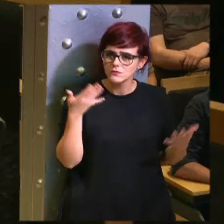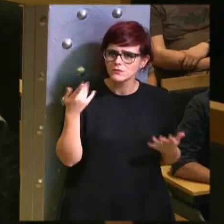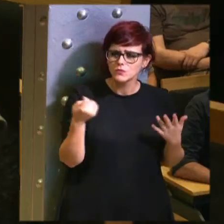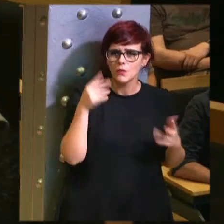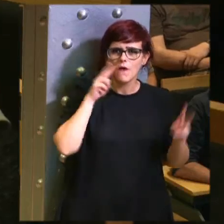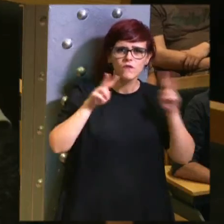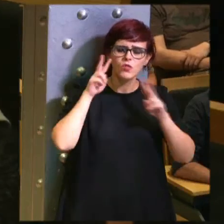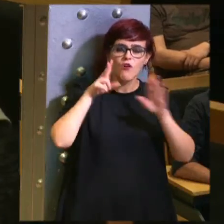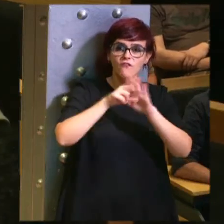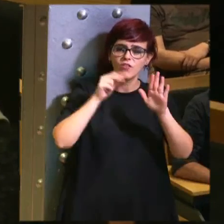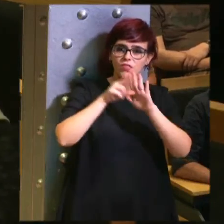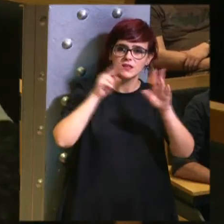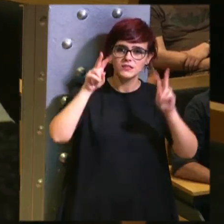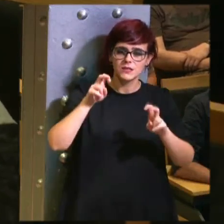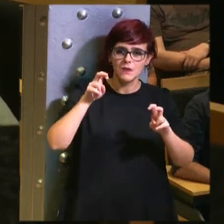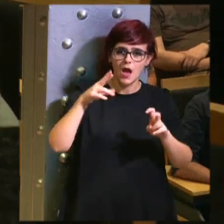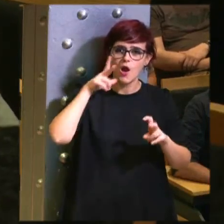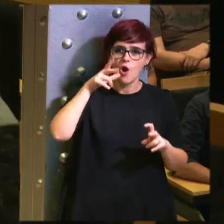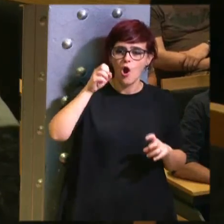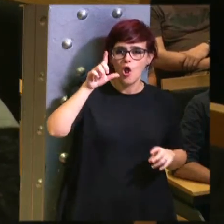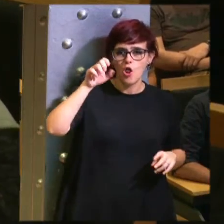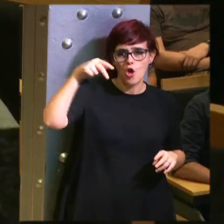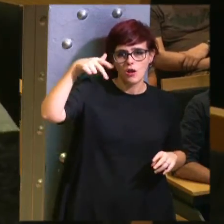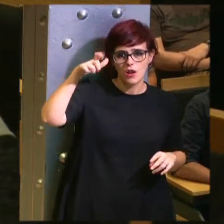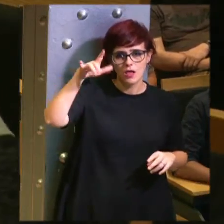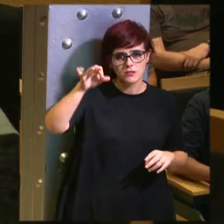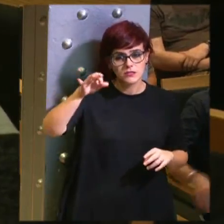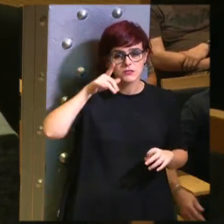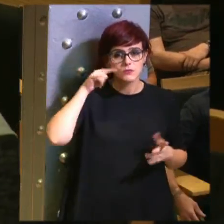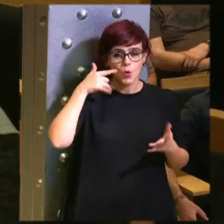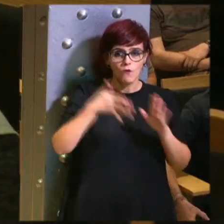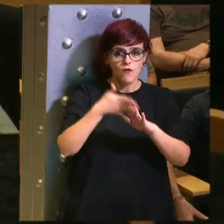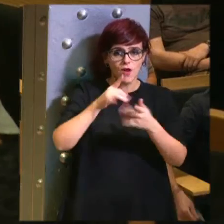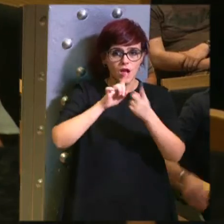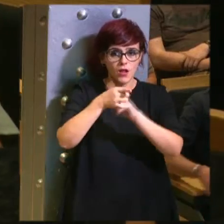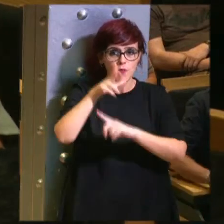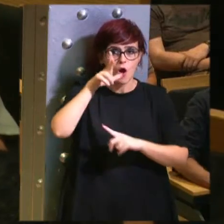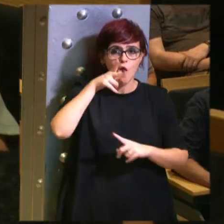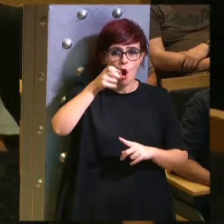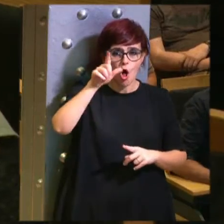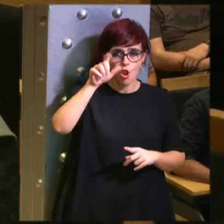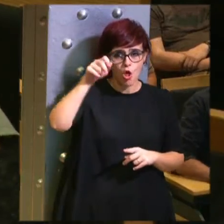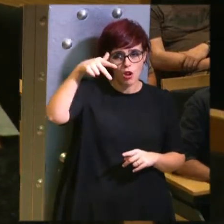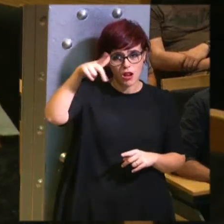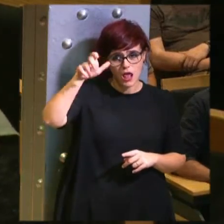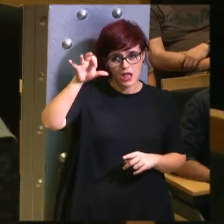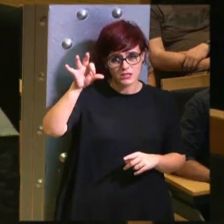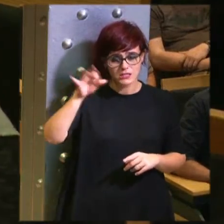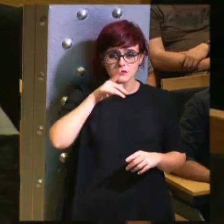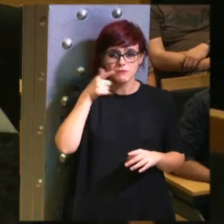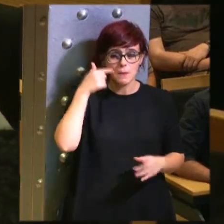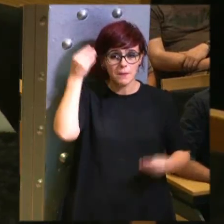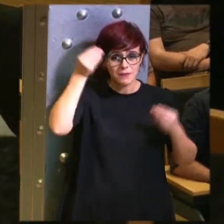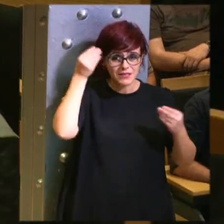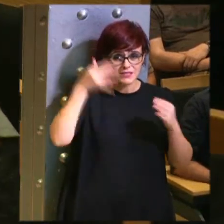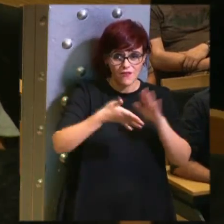viendo muchos videos sobre HoloLens y lo que va a cambiar realmente el HoloLens, de hecho se piensa que va a